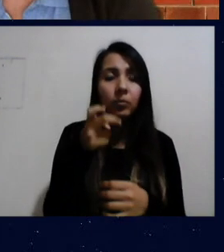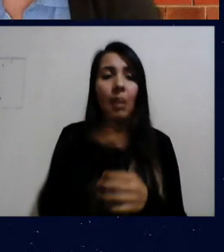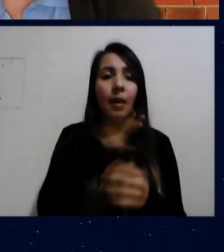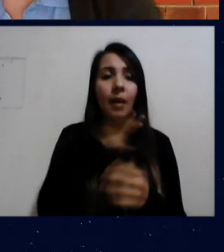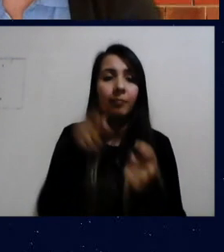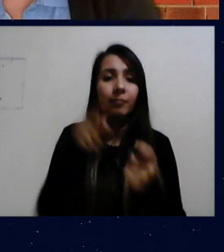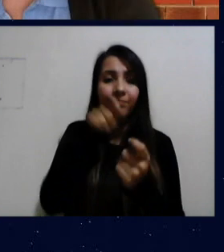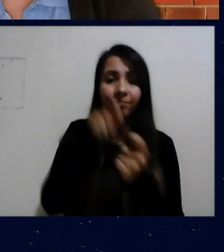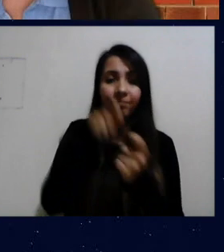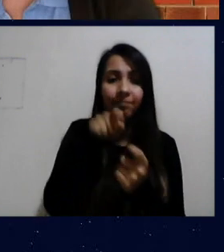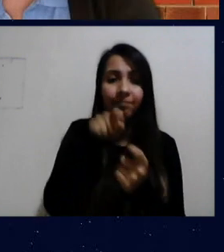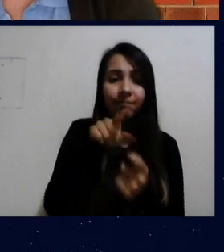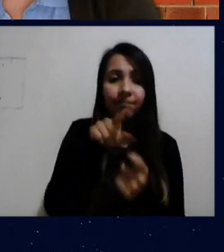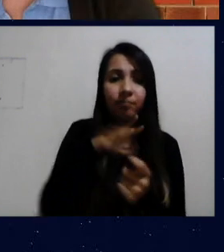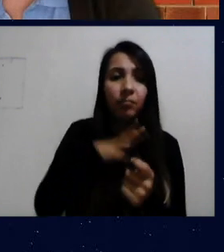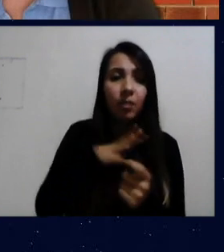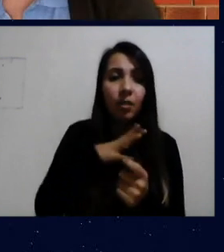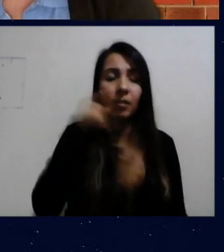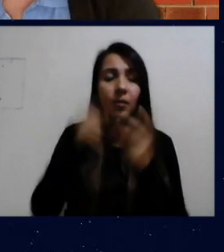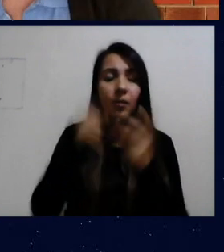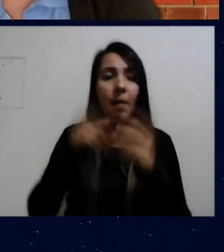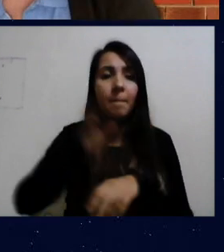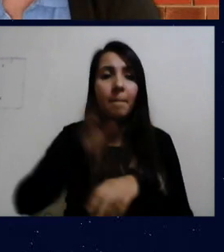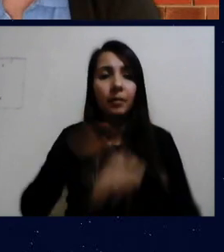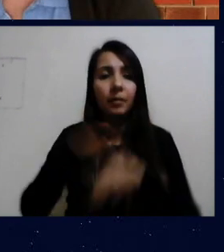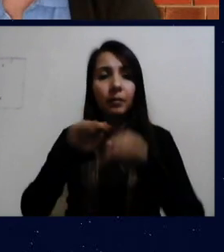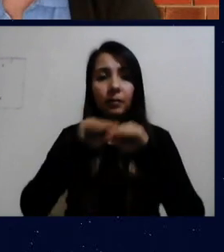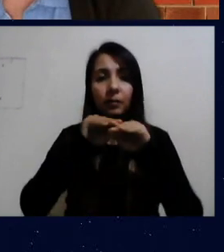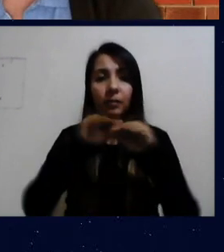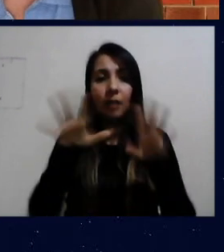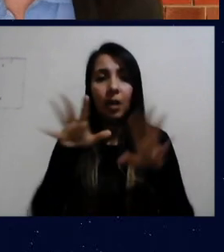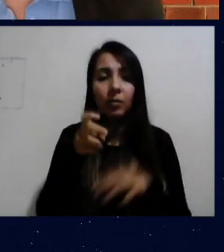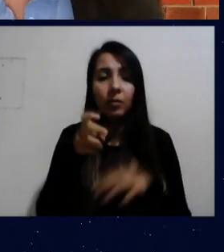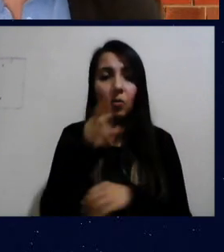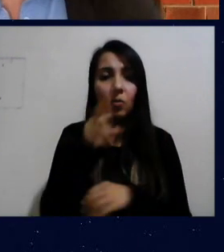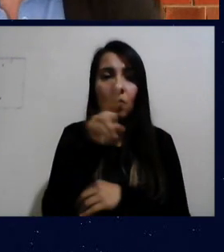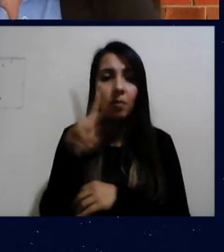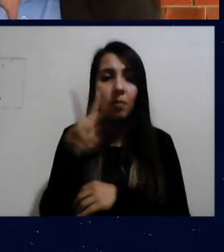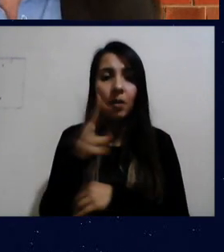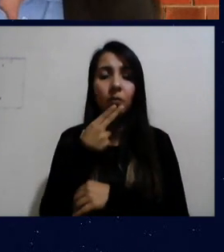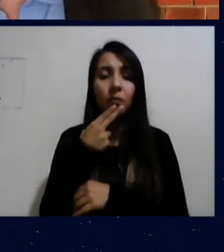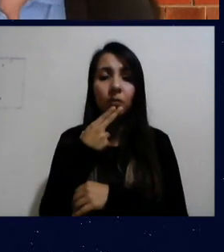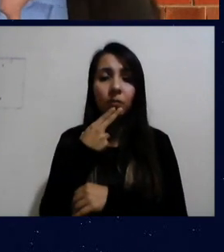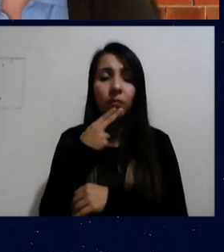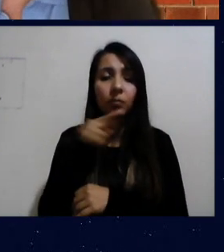en el ultravioleta, pero y